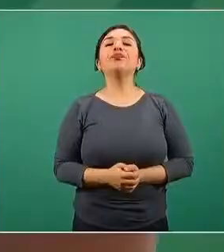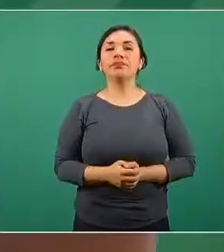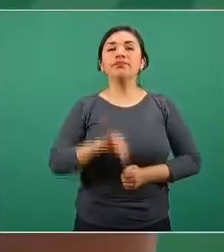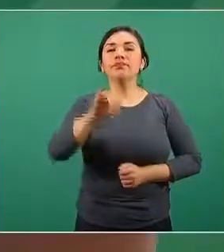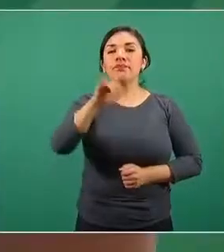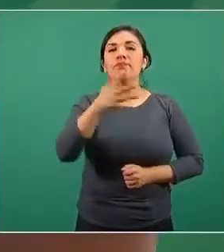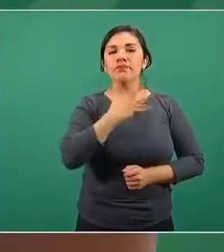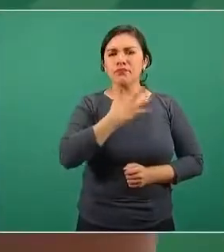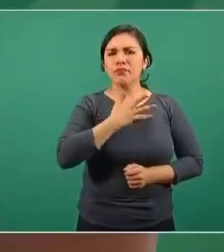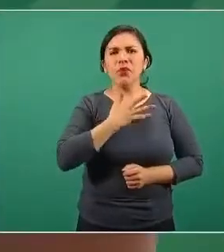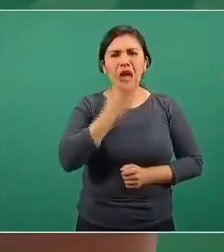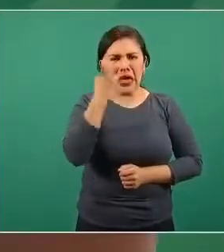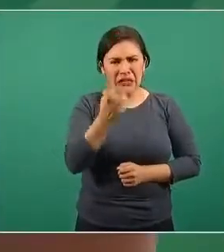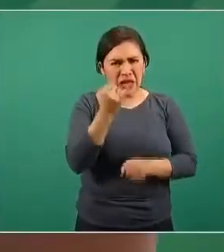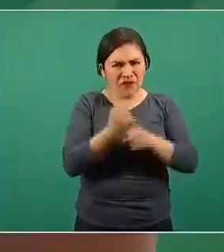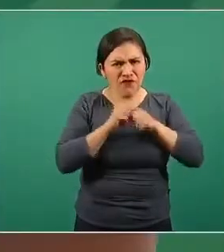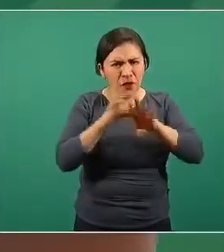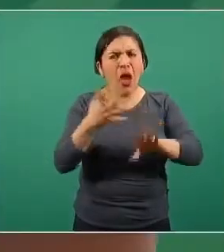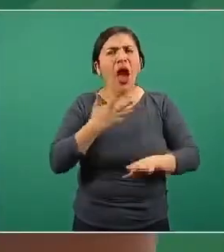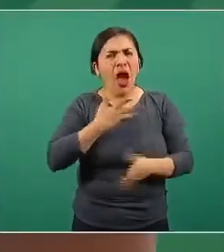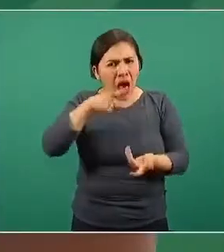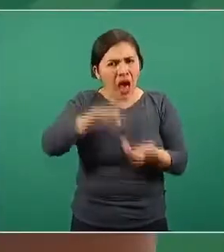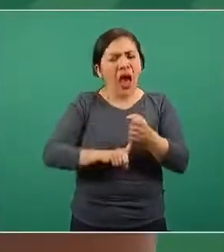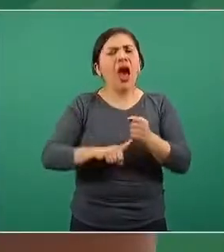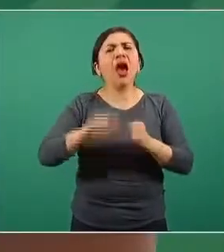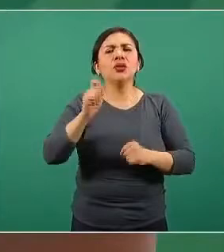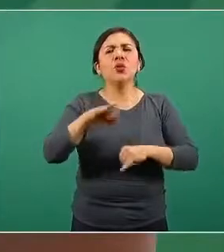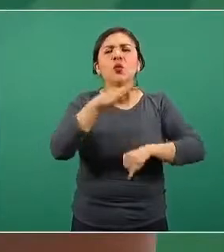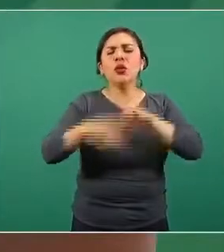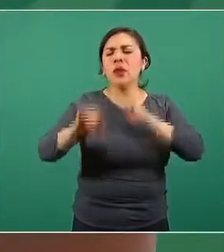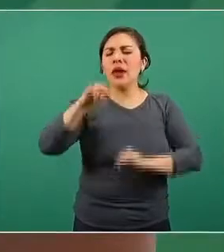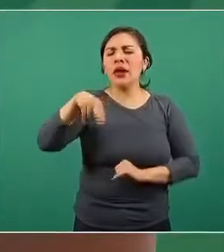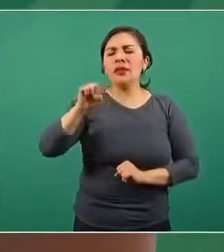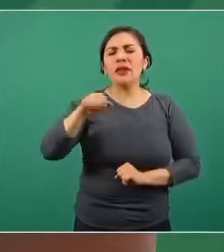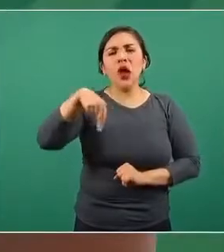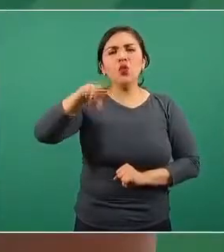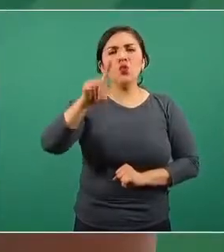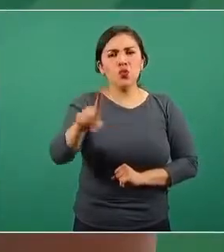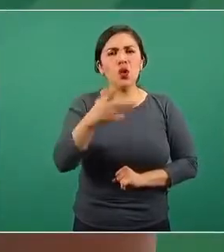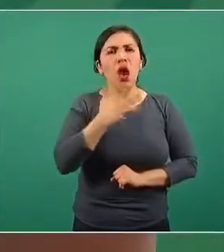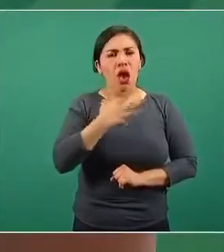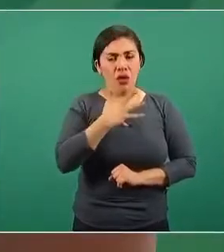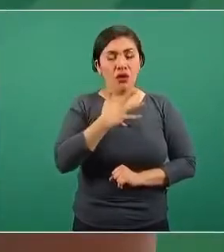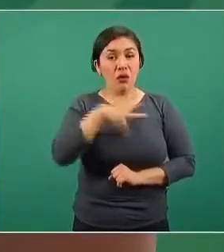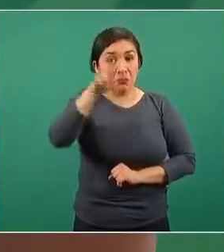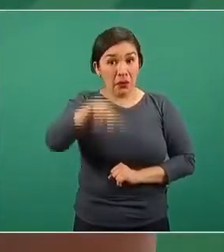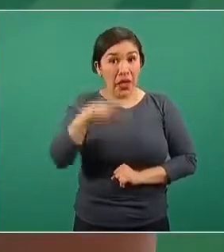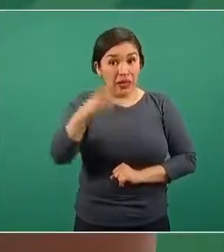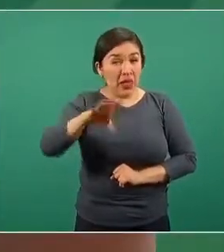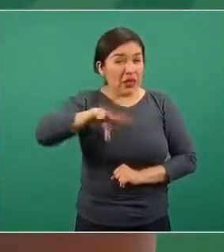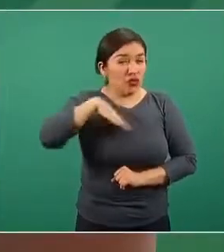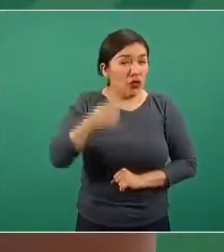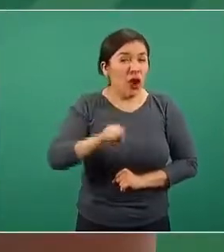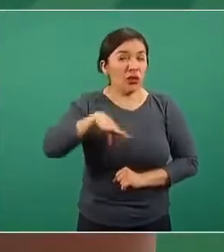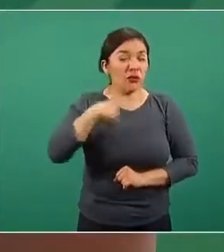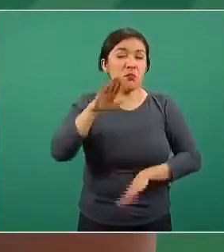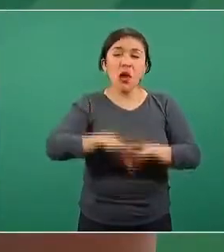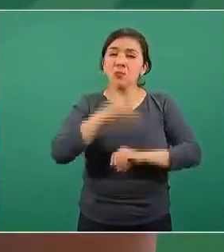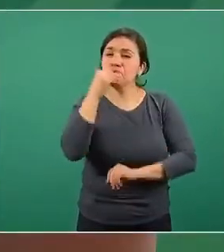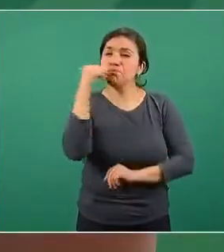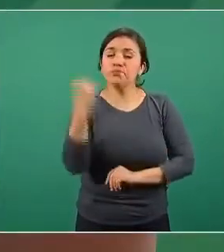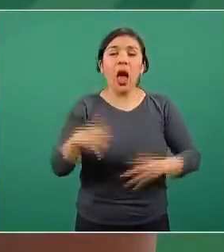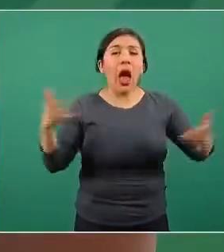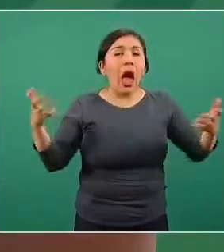se encuentran todos estos datos en la última ENSANUD. Realmente es un esfuerzo extraordinario que se